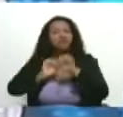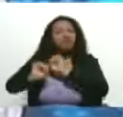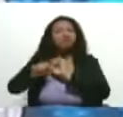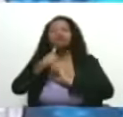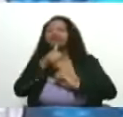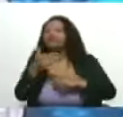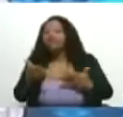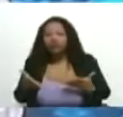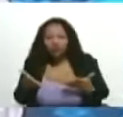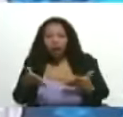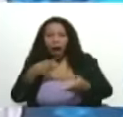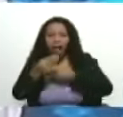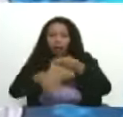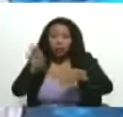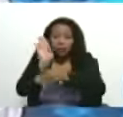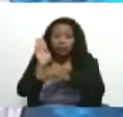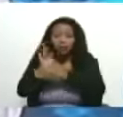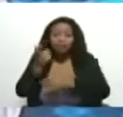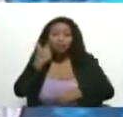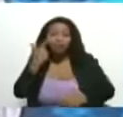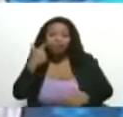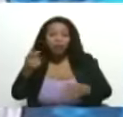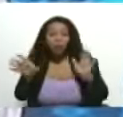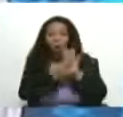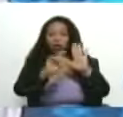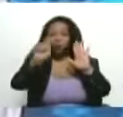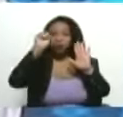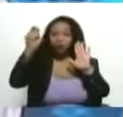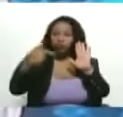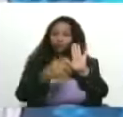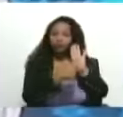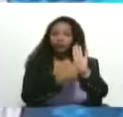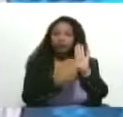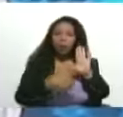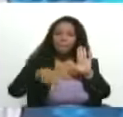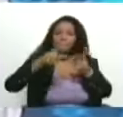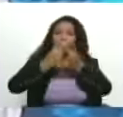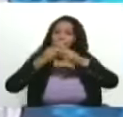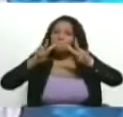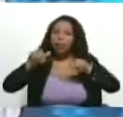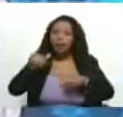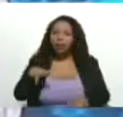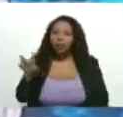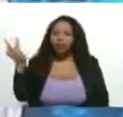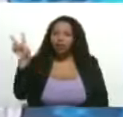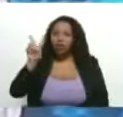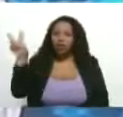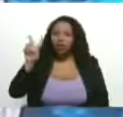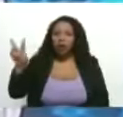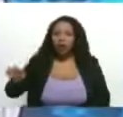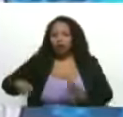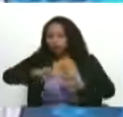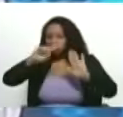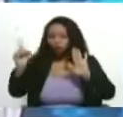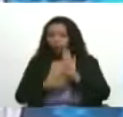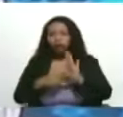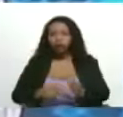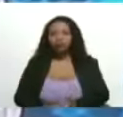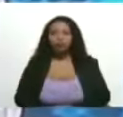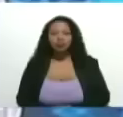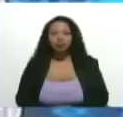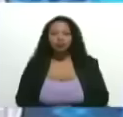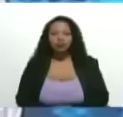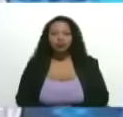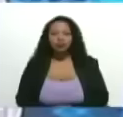y garantizar con la Constitución en la mano la paz territorial de toda la República Bolivariana de